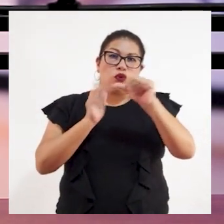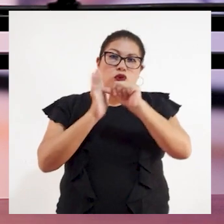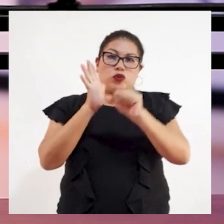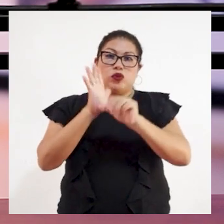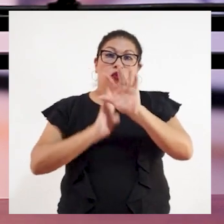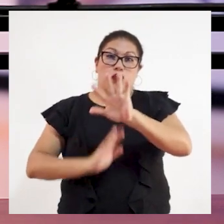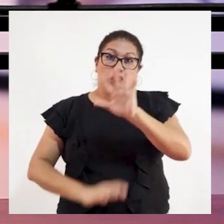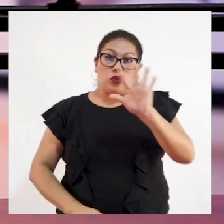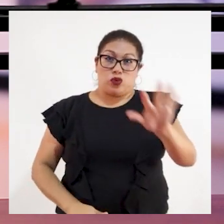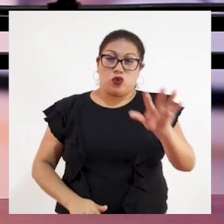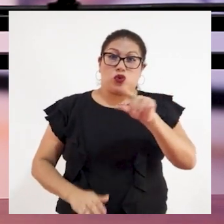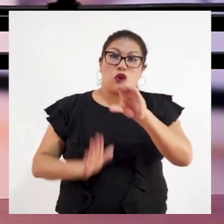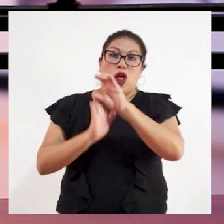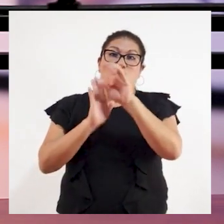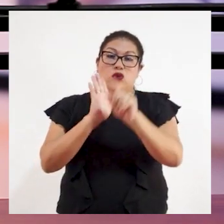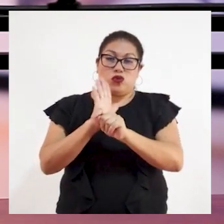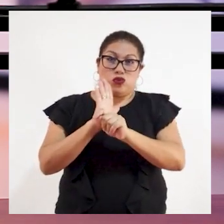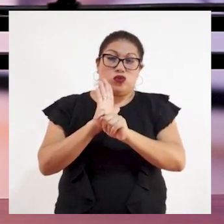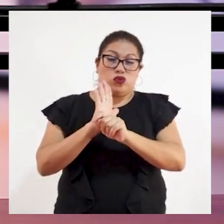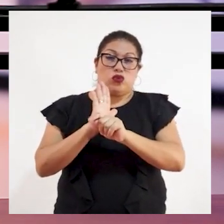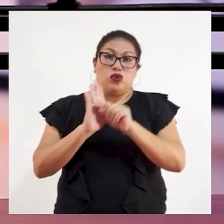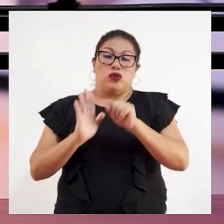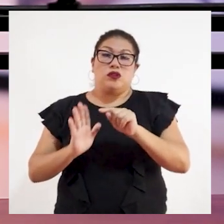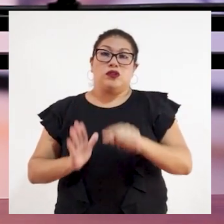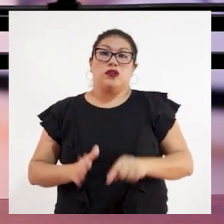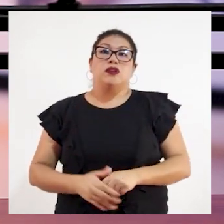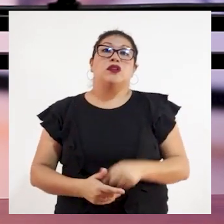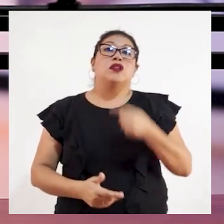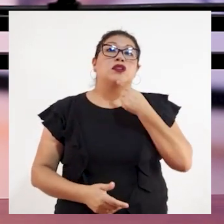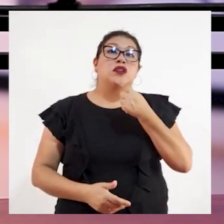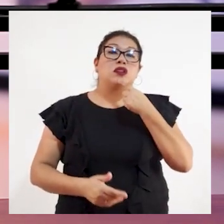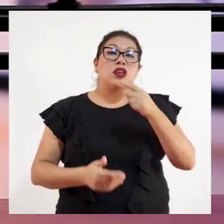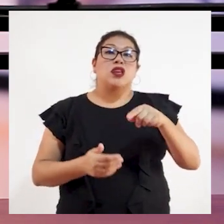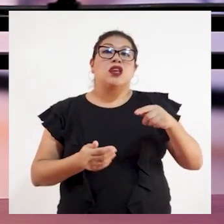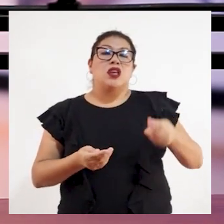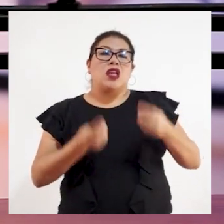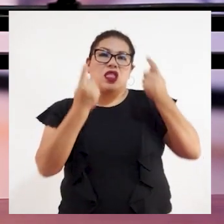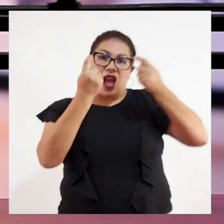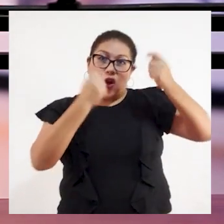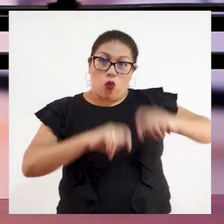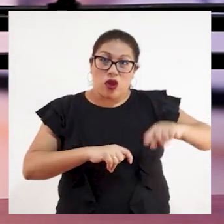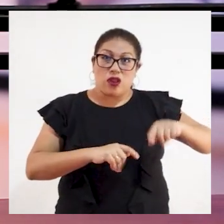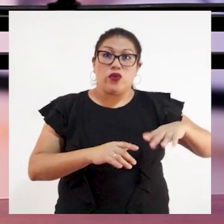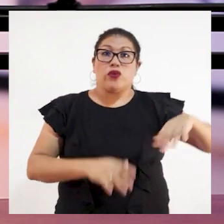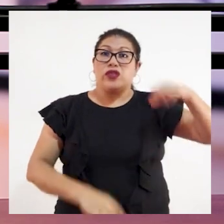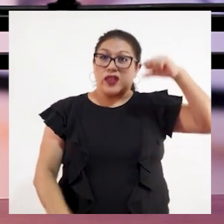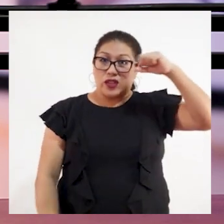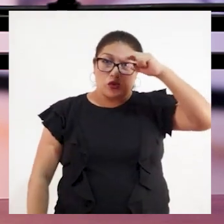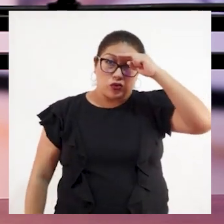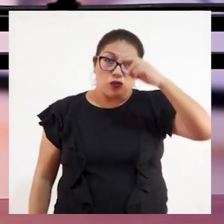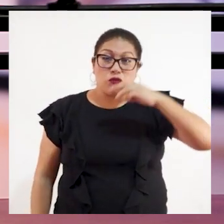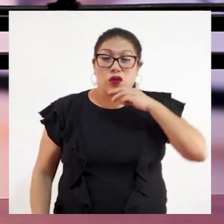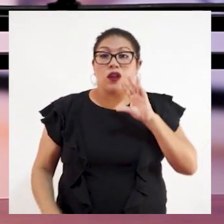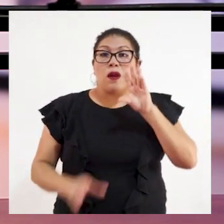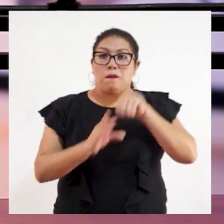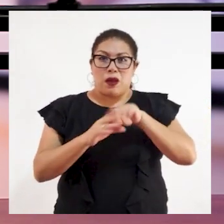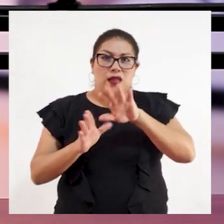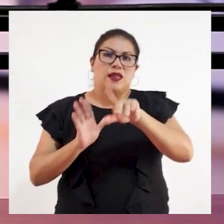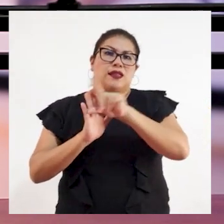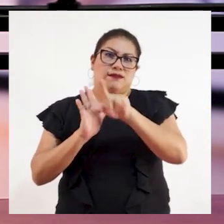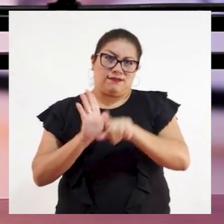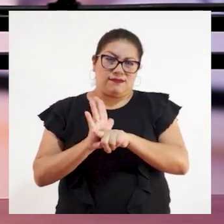artículo 55 de la Constitución, ¿no?, que los tratados sobre derechos humanos son parte de la legislación